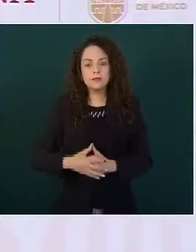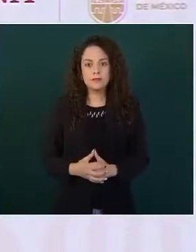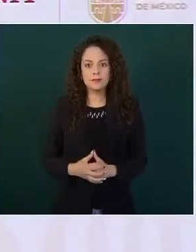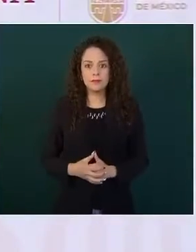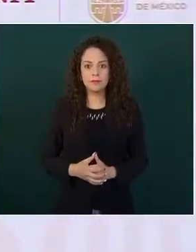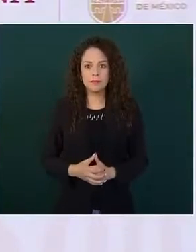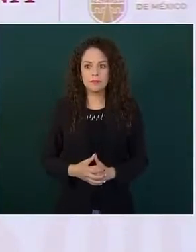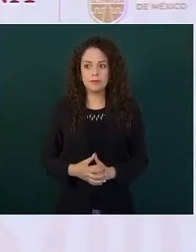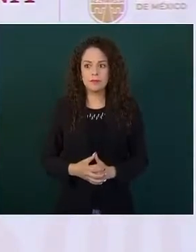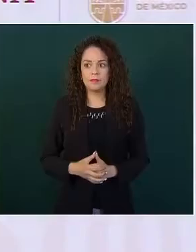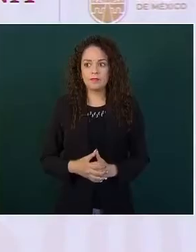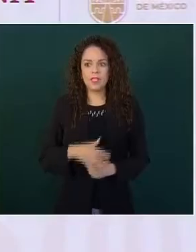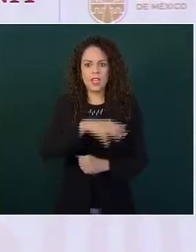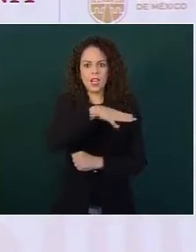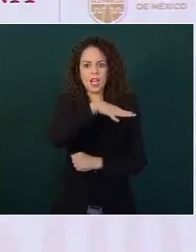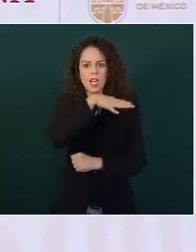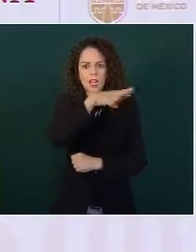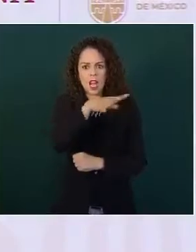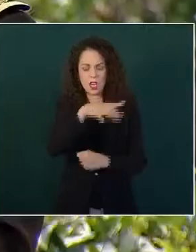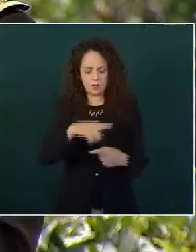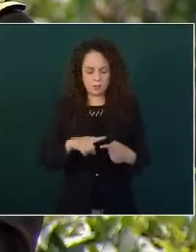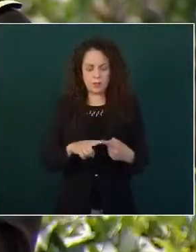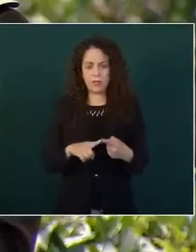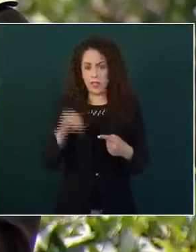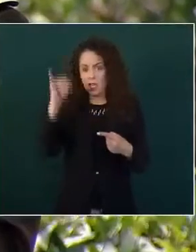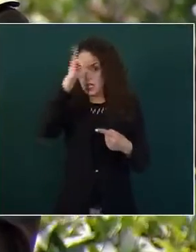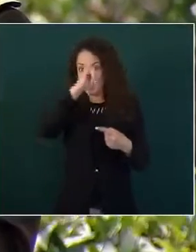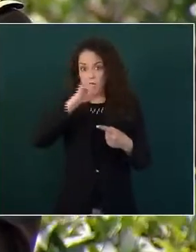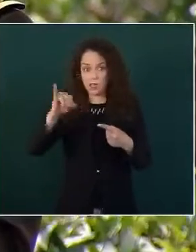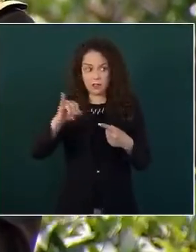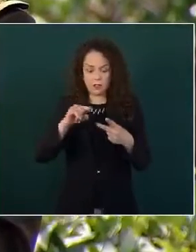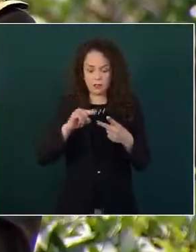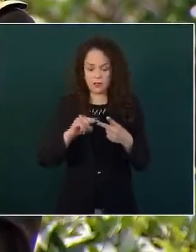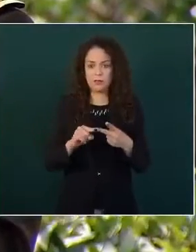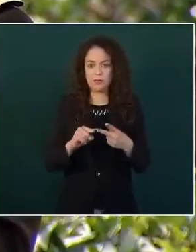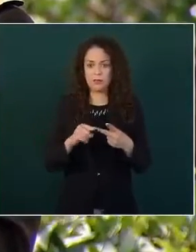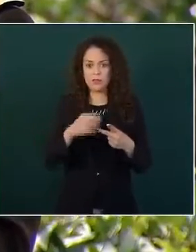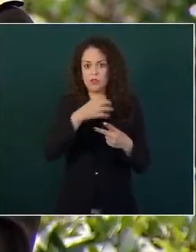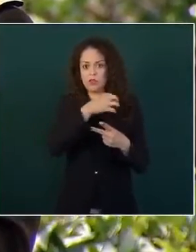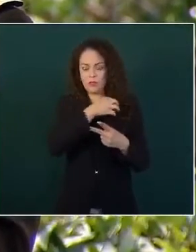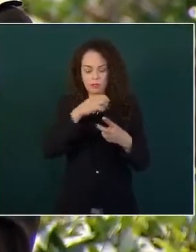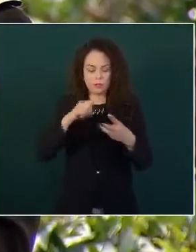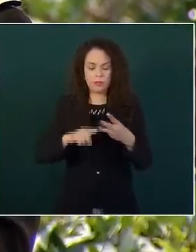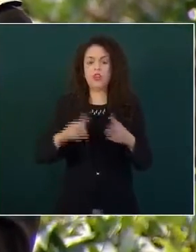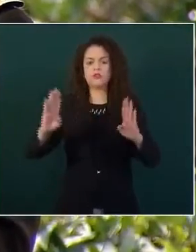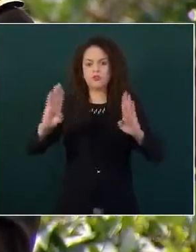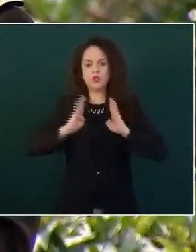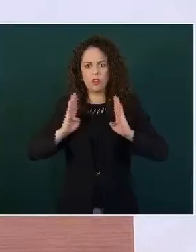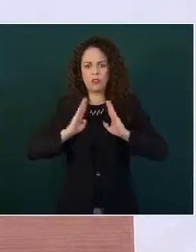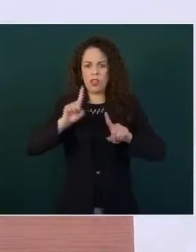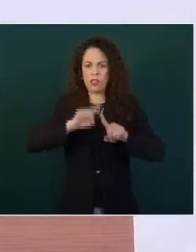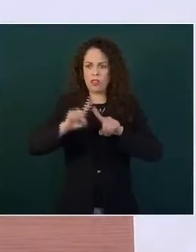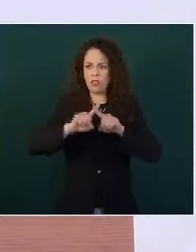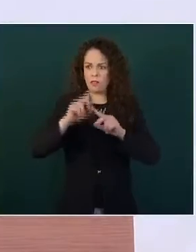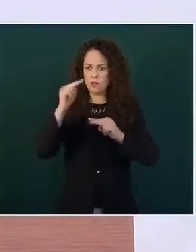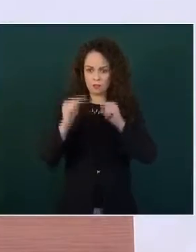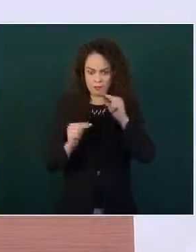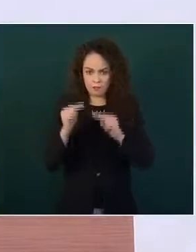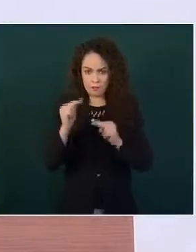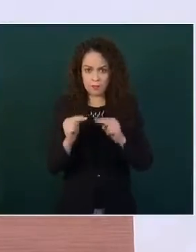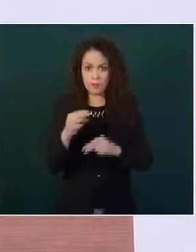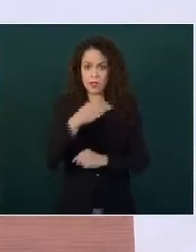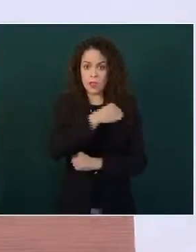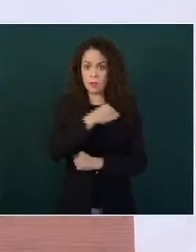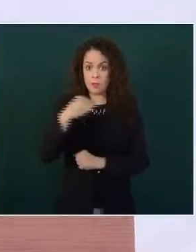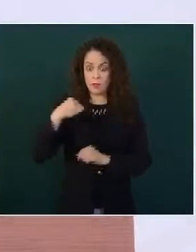Generales, jefes, oficiales, clases y soldados, integrantes